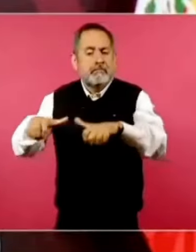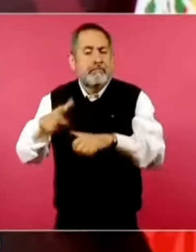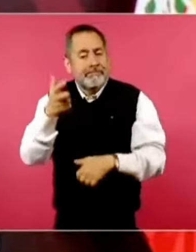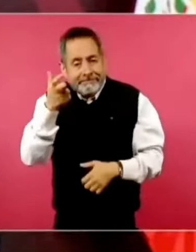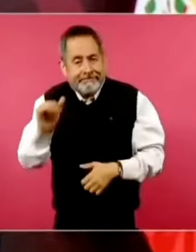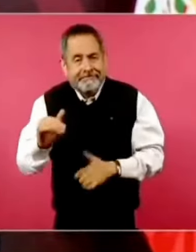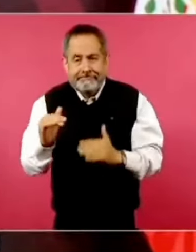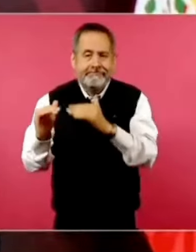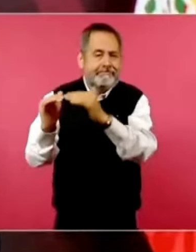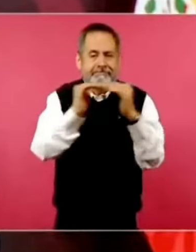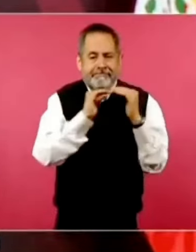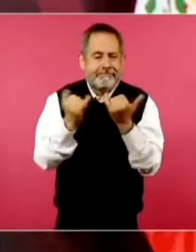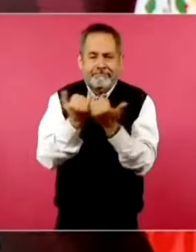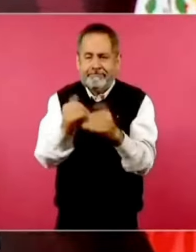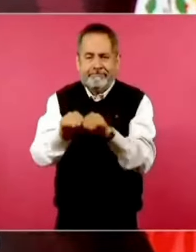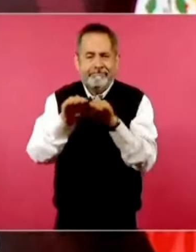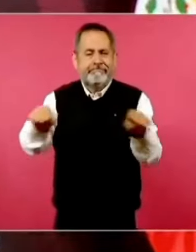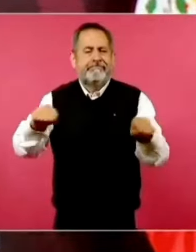democracia.